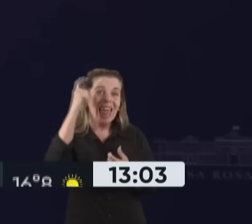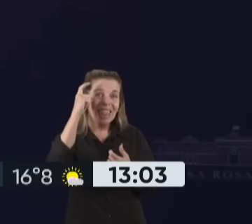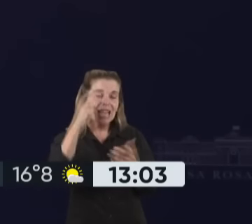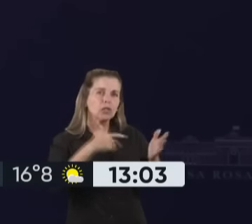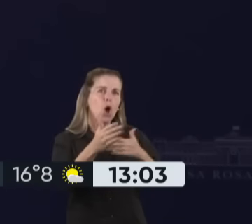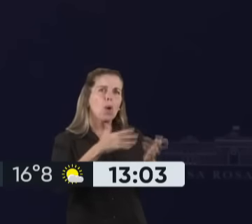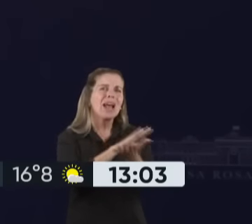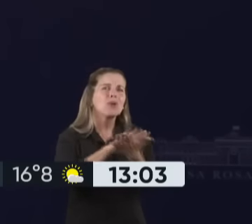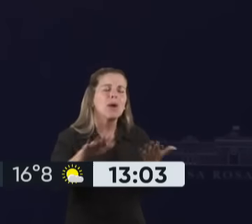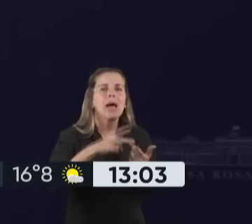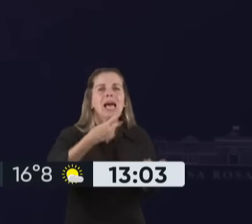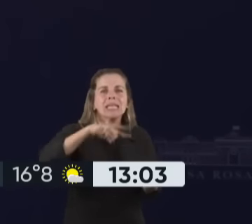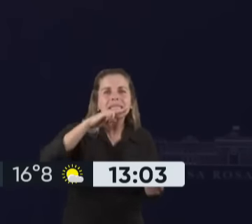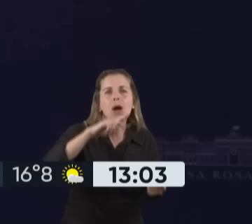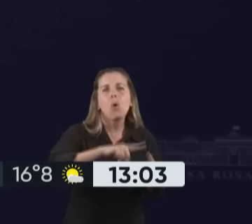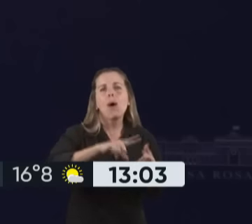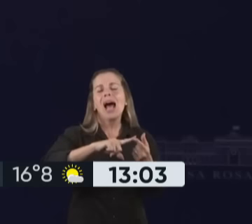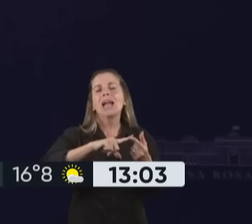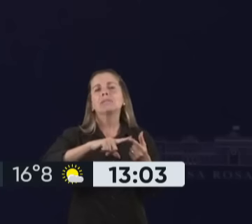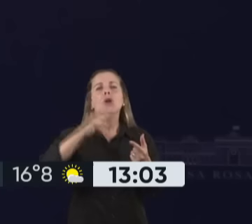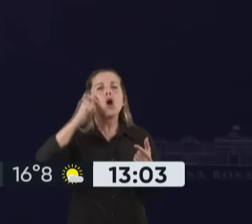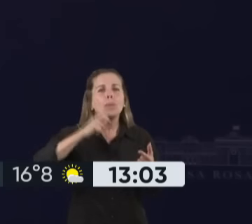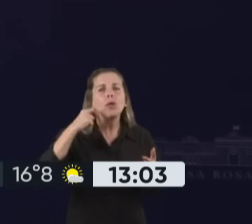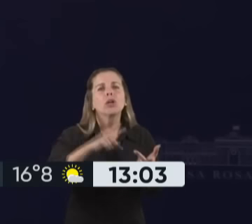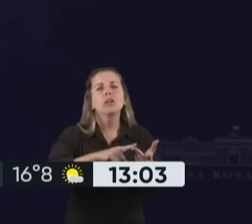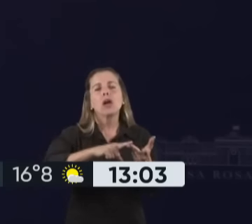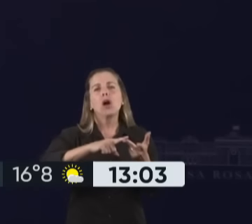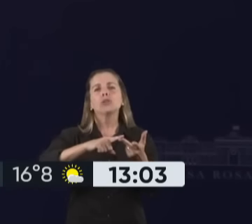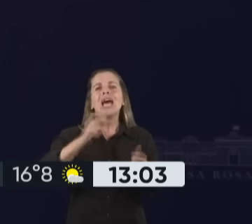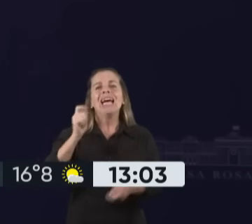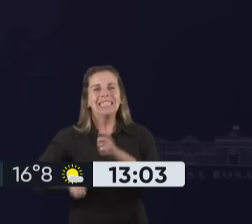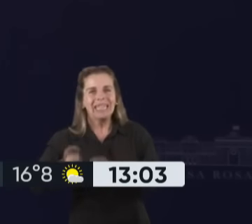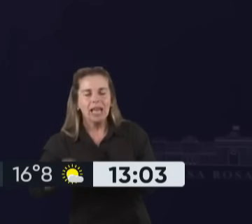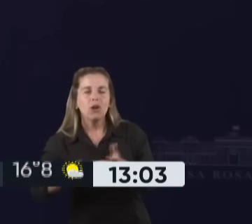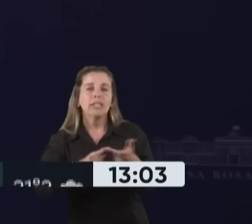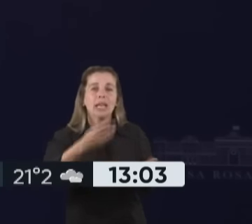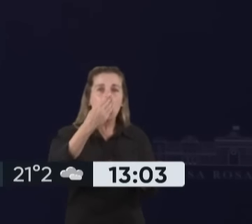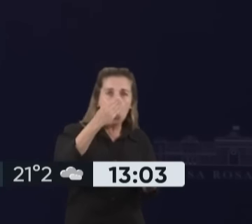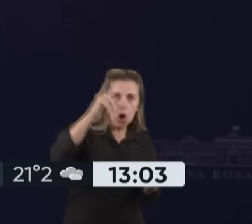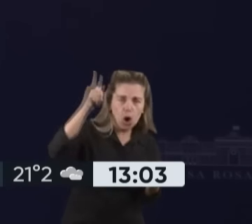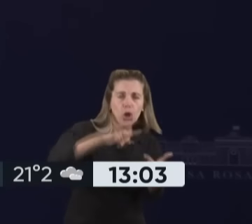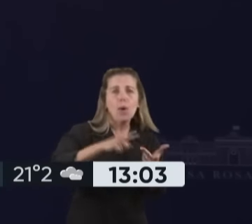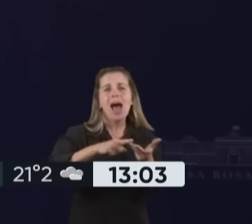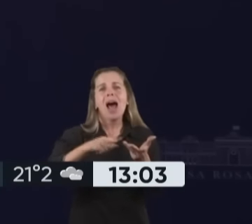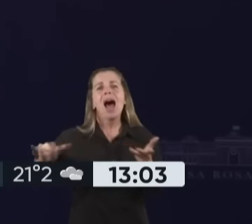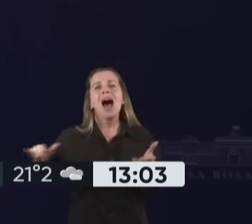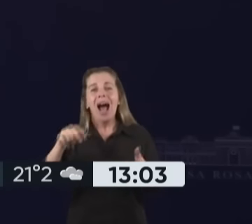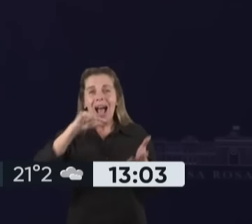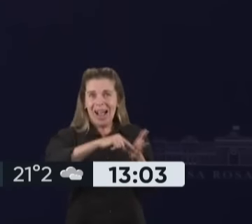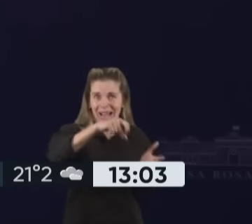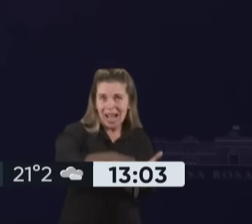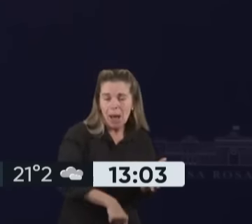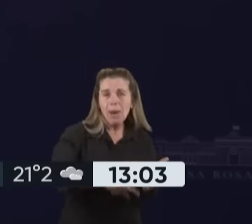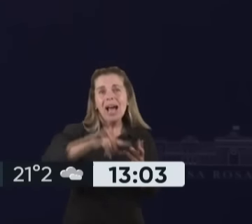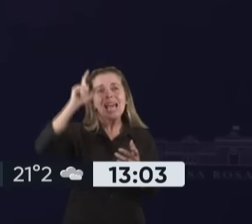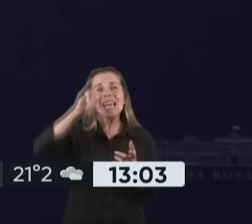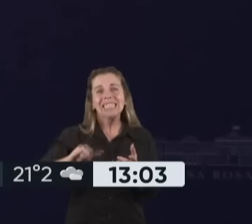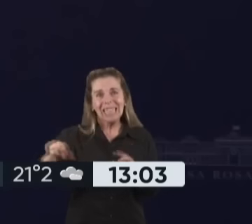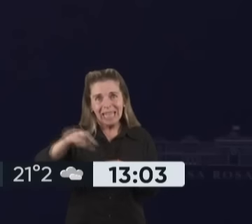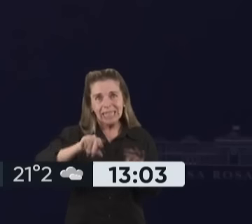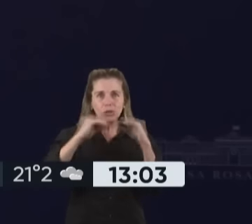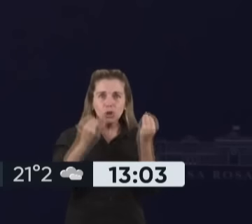San Juan, Viedma, Comodoro Rivadavia, Termas de Río Hondo, Río Cuarto, Aeroparque y Ezeiza, con una inversión que alcanzó